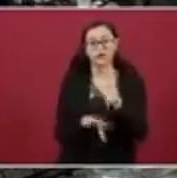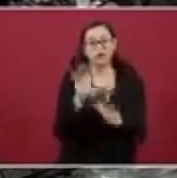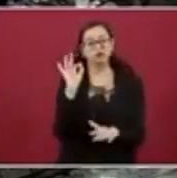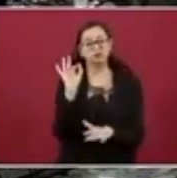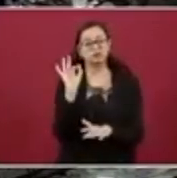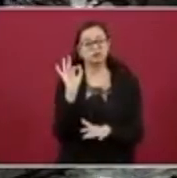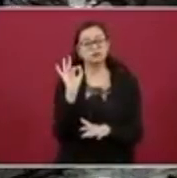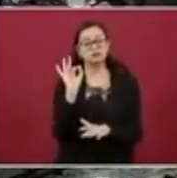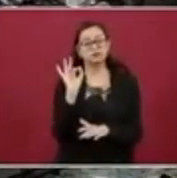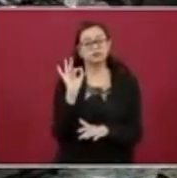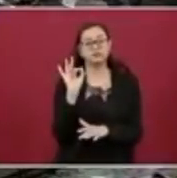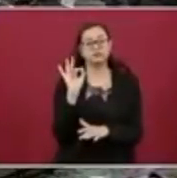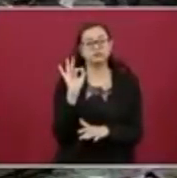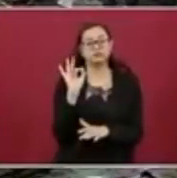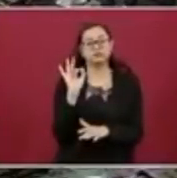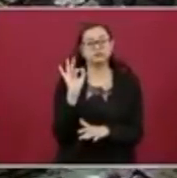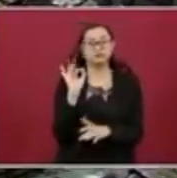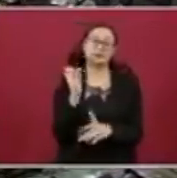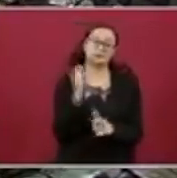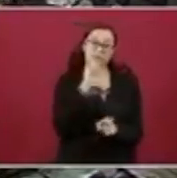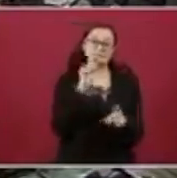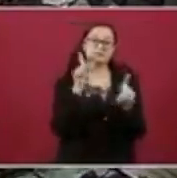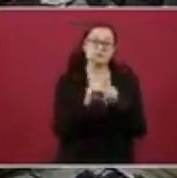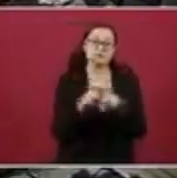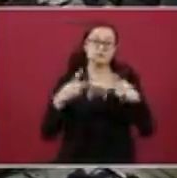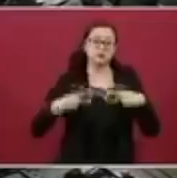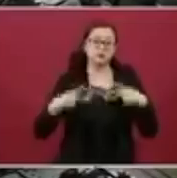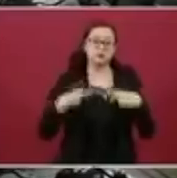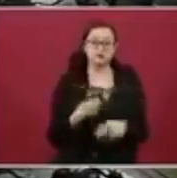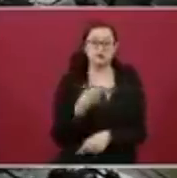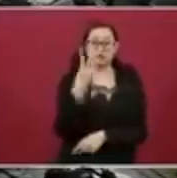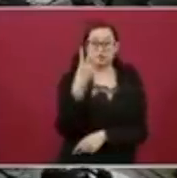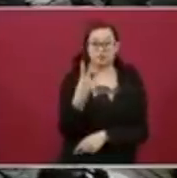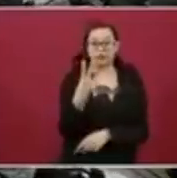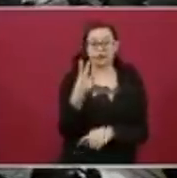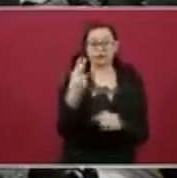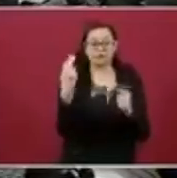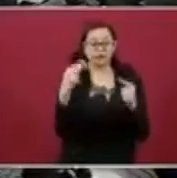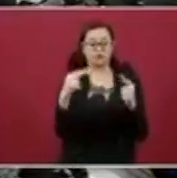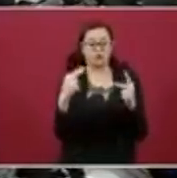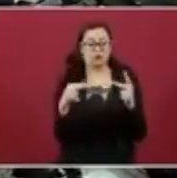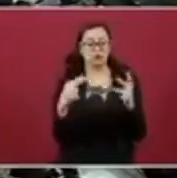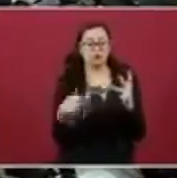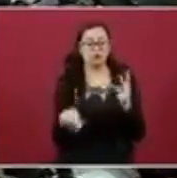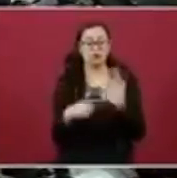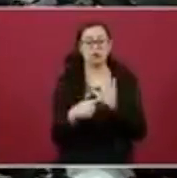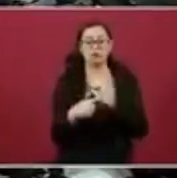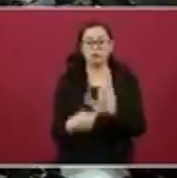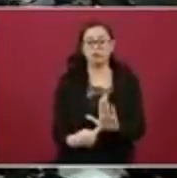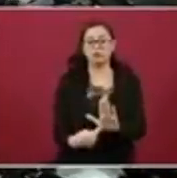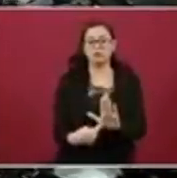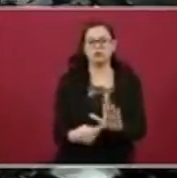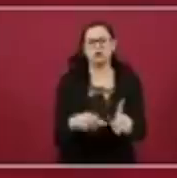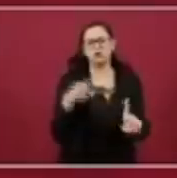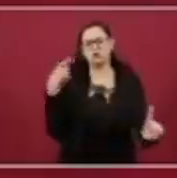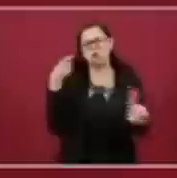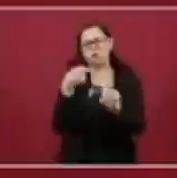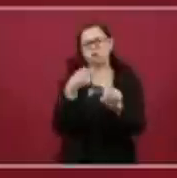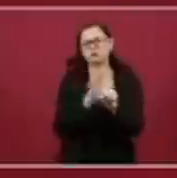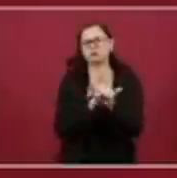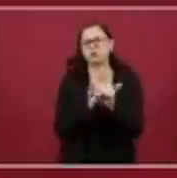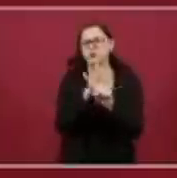y la terna también. El propósito de dar a conocer la terna es,